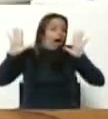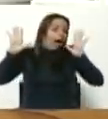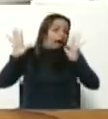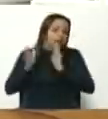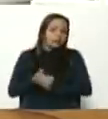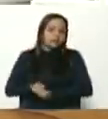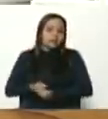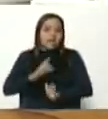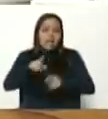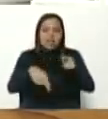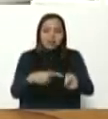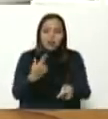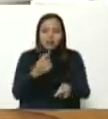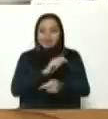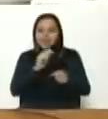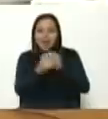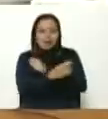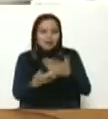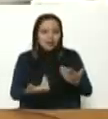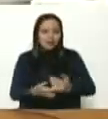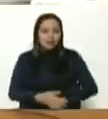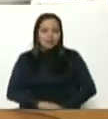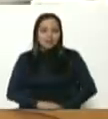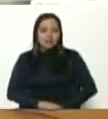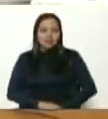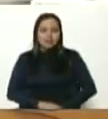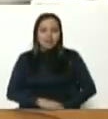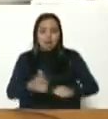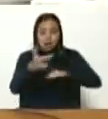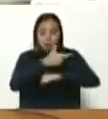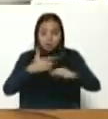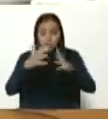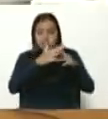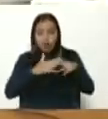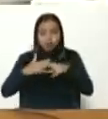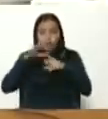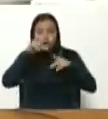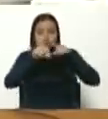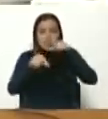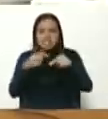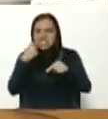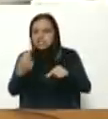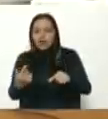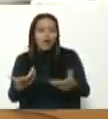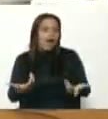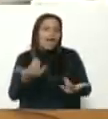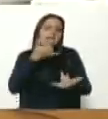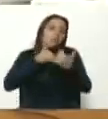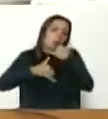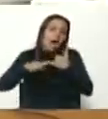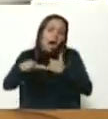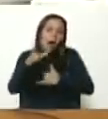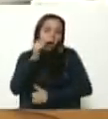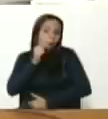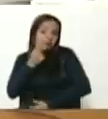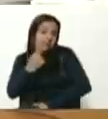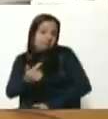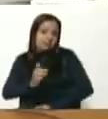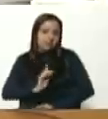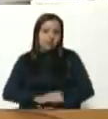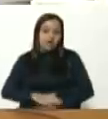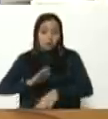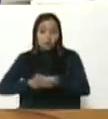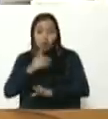Y después lo corrigieron. El Departamento de Estado sacó unos Twitter corrigiendo a Jane Story. Porque Jane Story